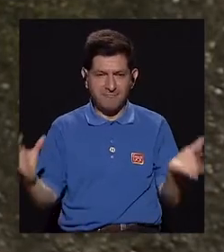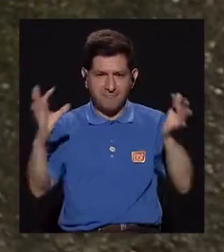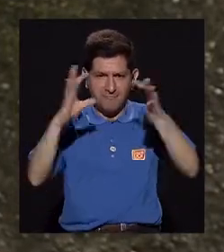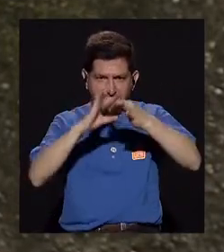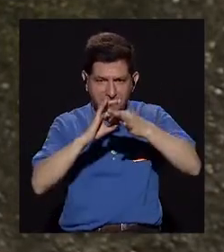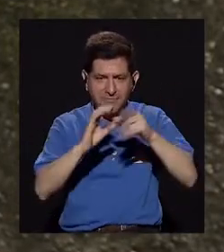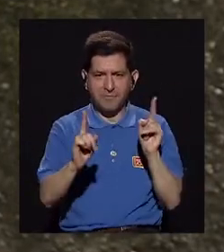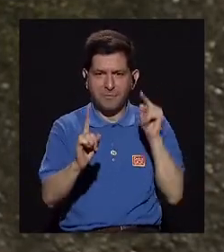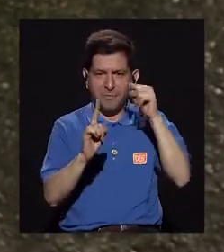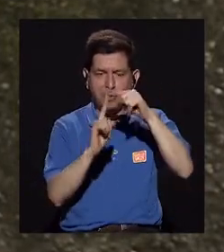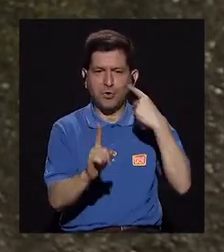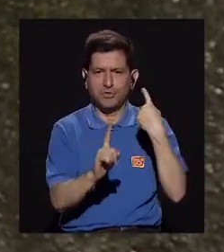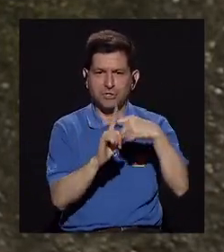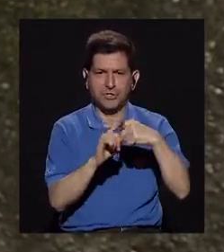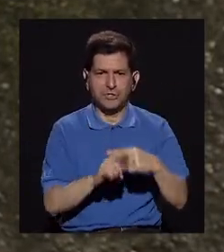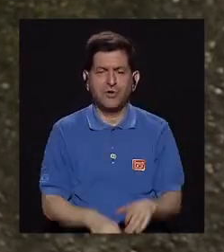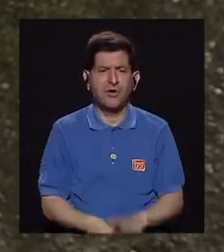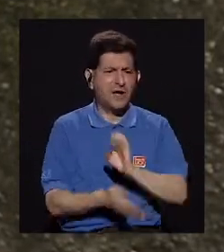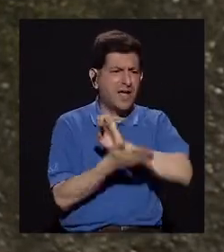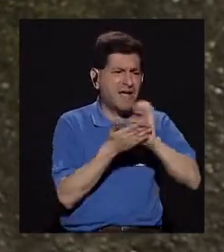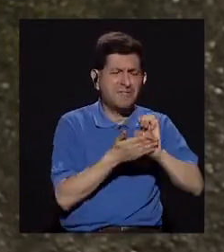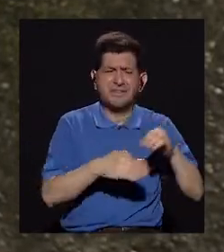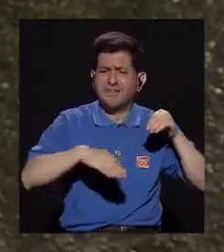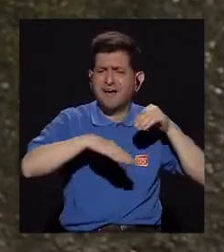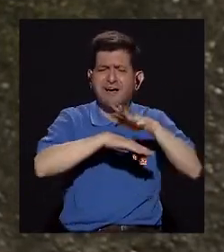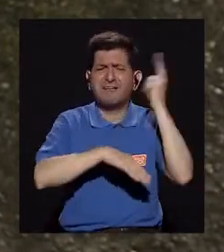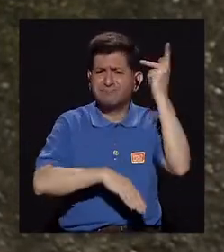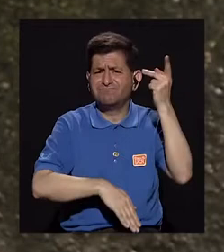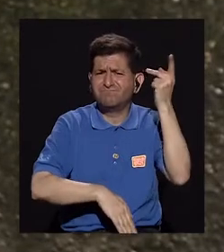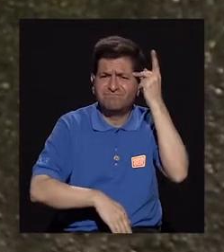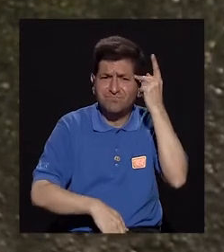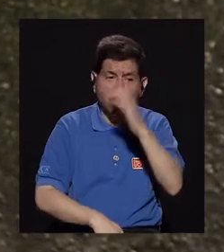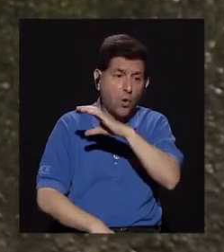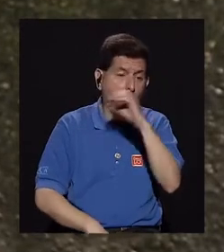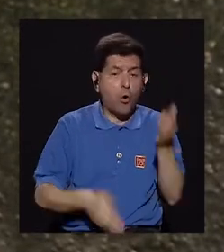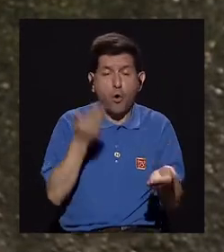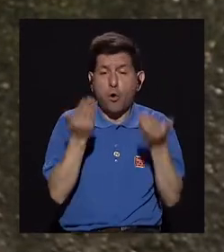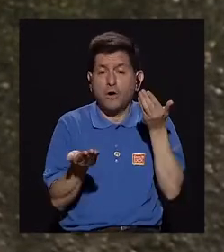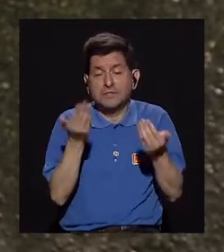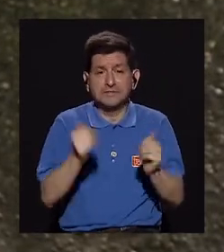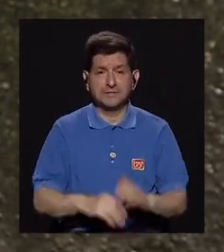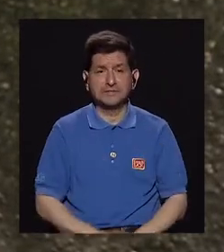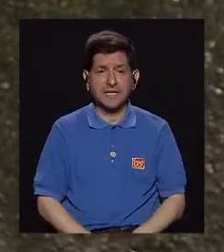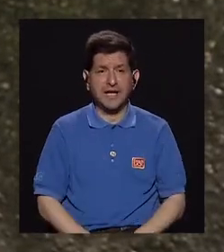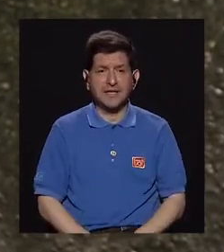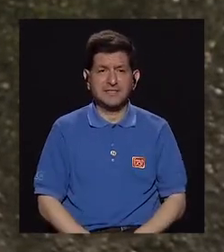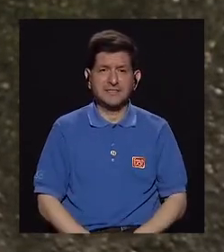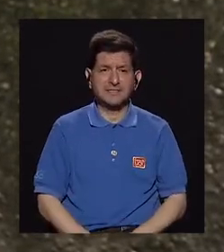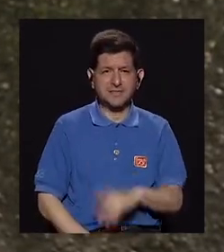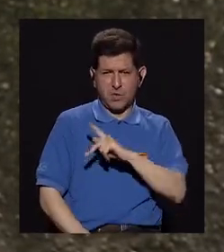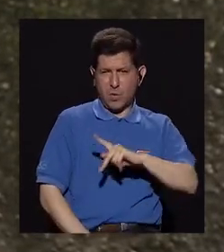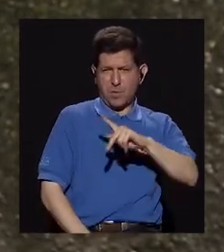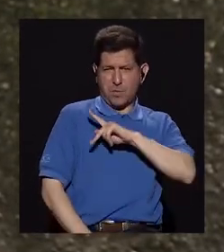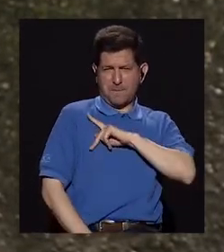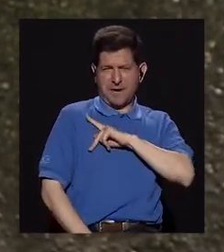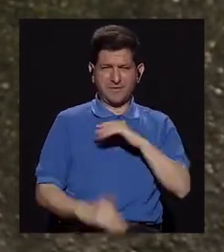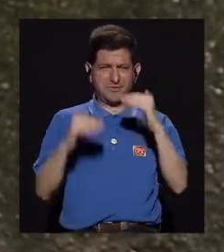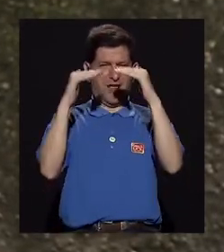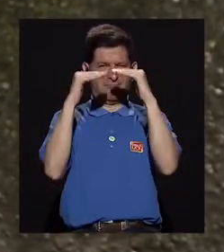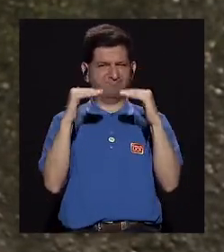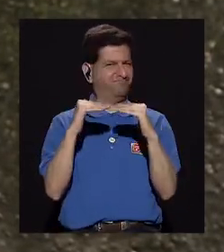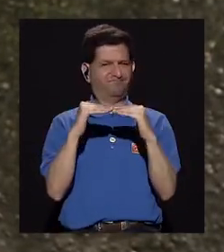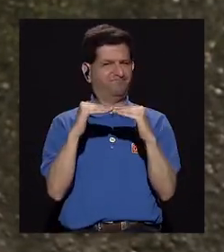hacia un fin positivo, ¿verdad? Sin evitar que se politice eso o se tome subjetivamente a nivel